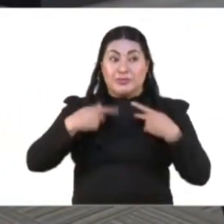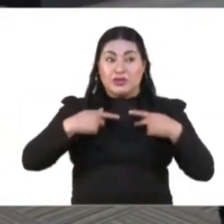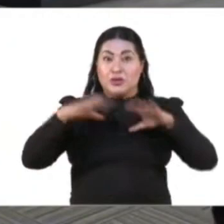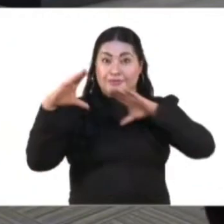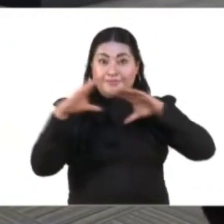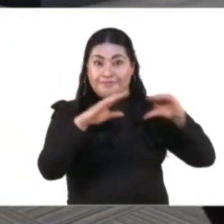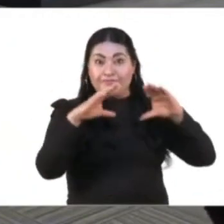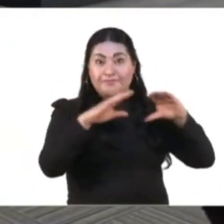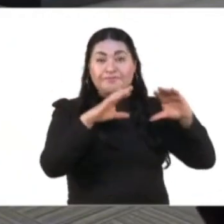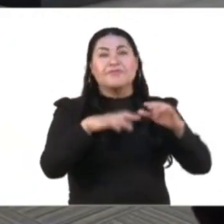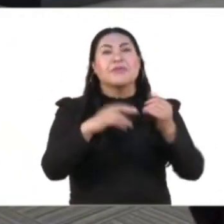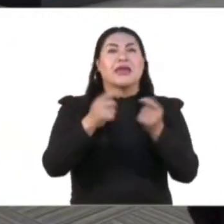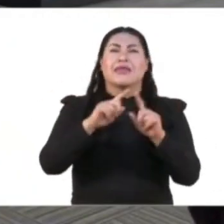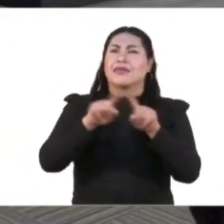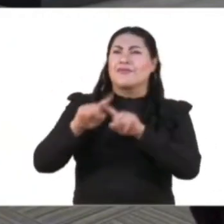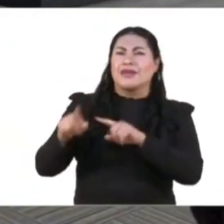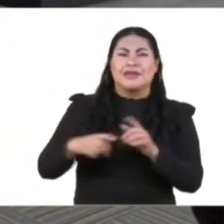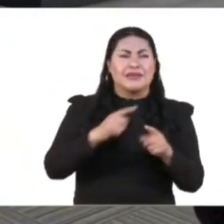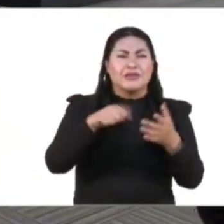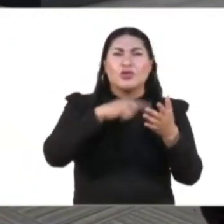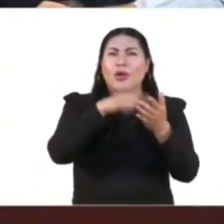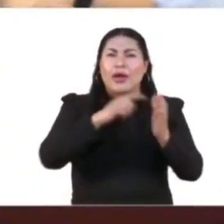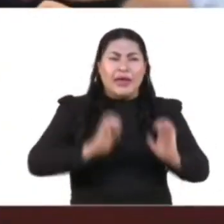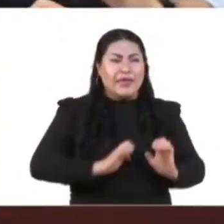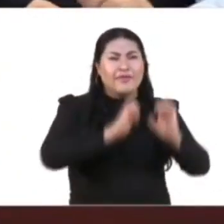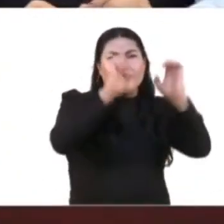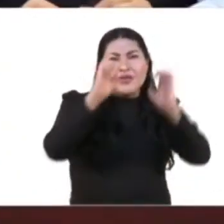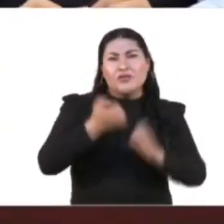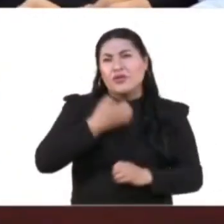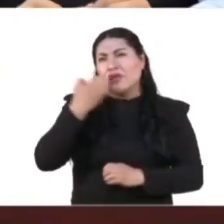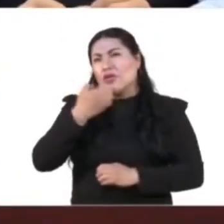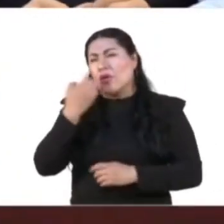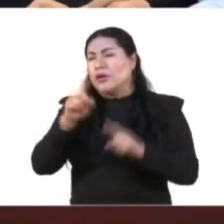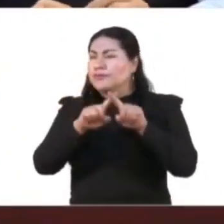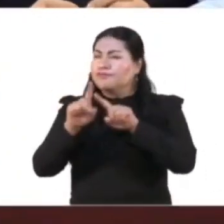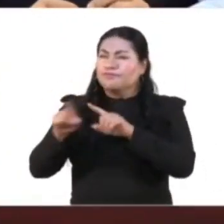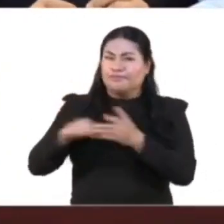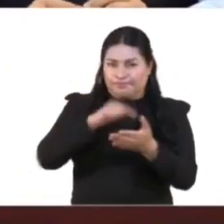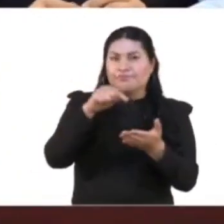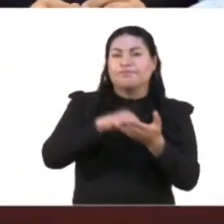PROSOC hasta escuelas y edificios públicos.